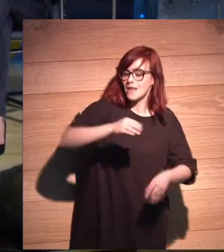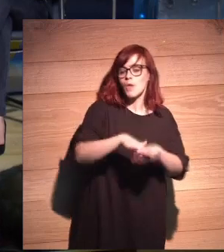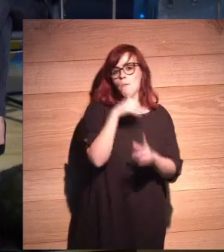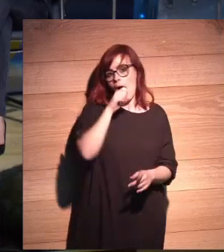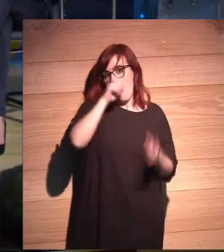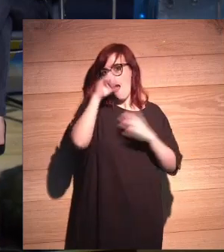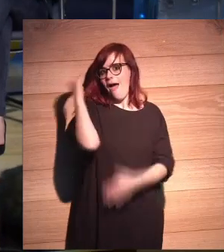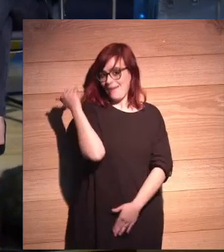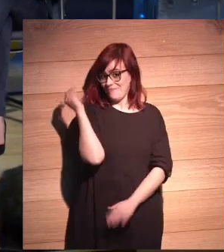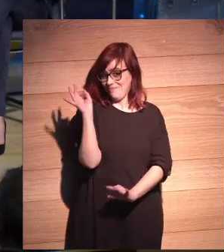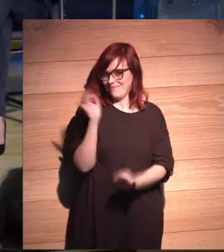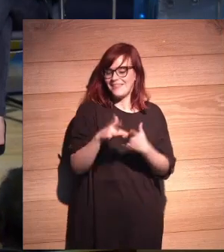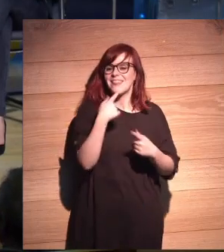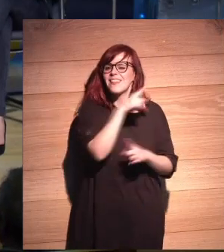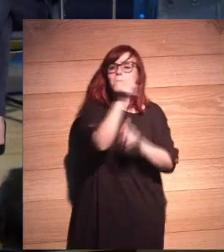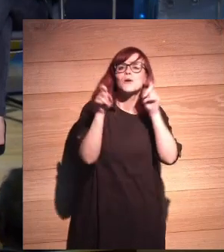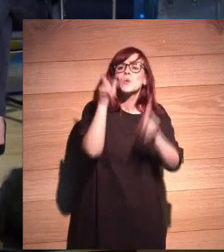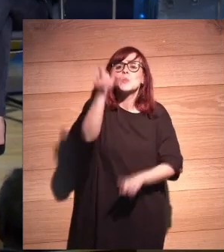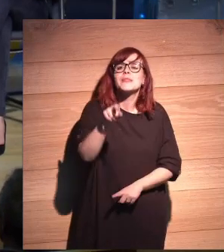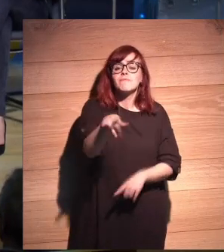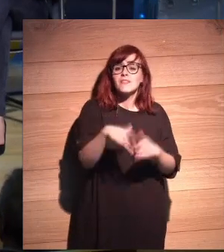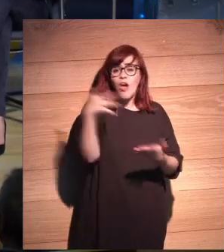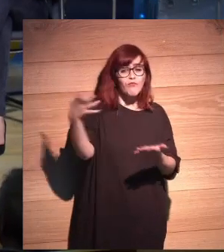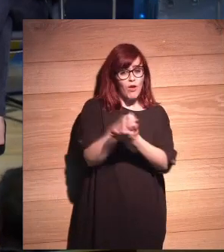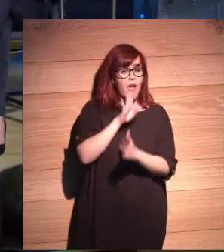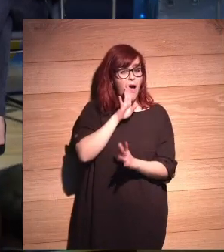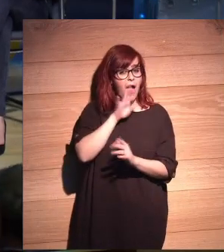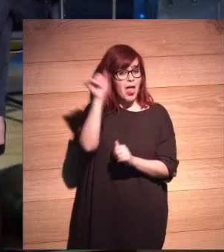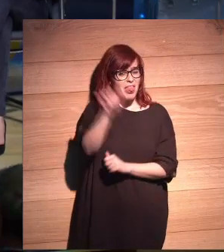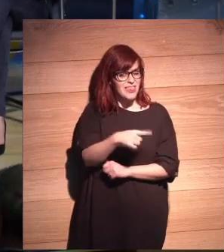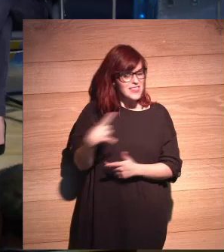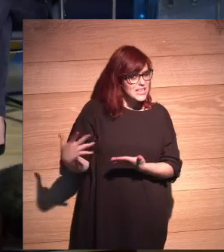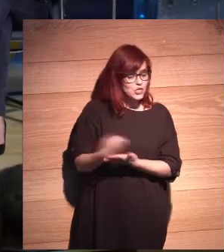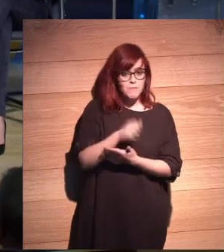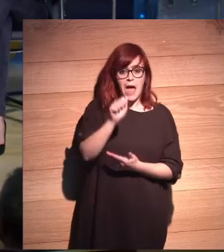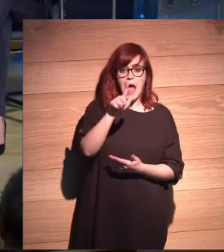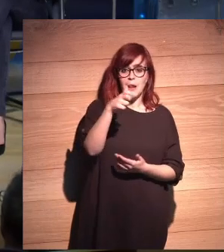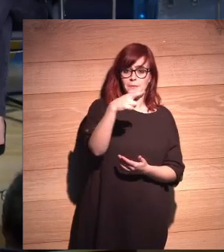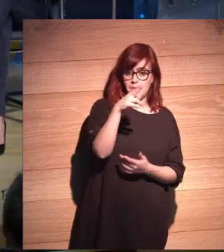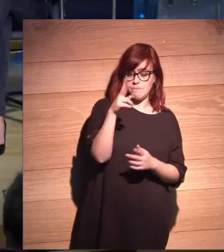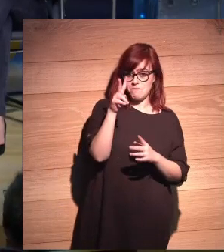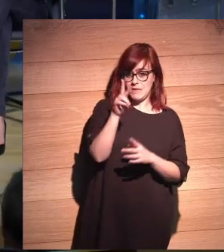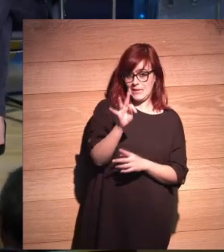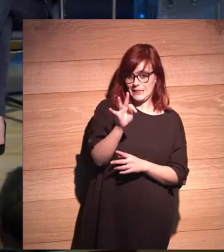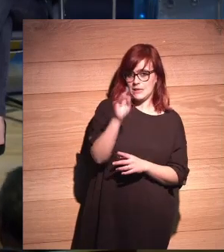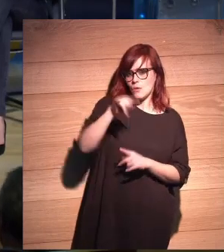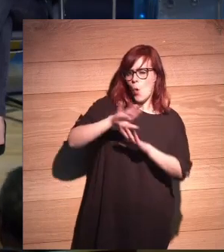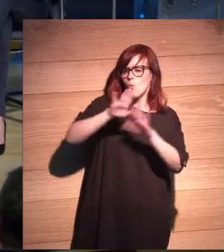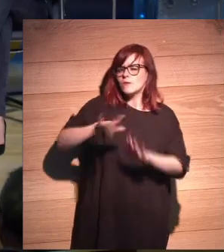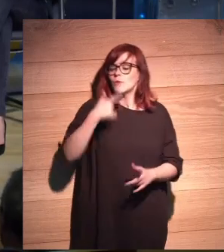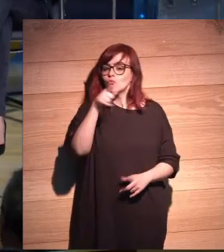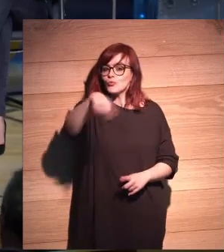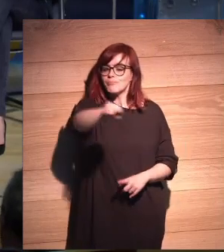los más viejunos, te preguntaría, de todo esto que has escuchado y sobre todo al ver en el último tramo, ¿qué te